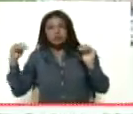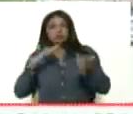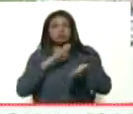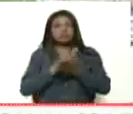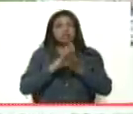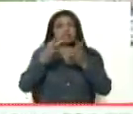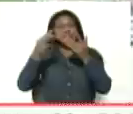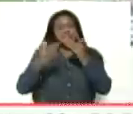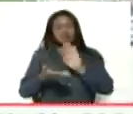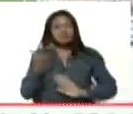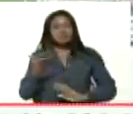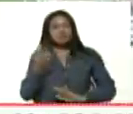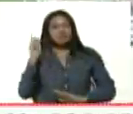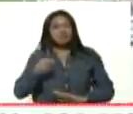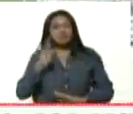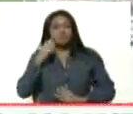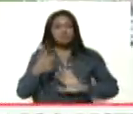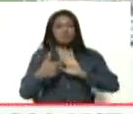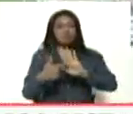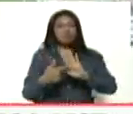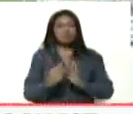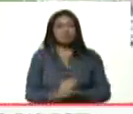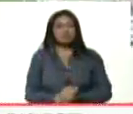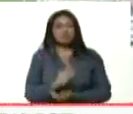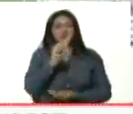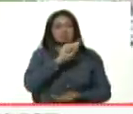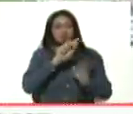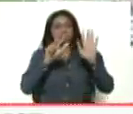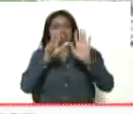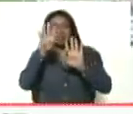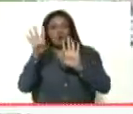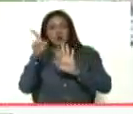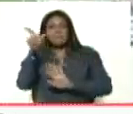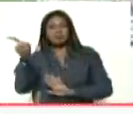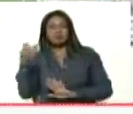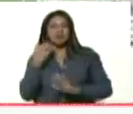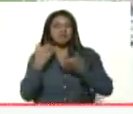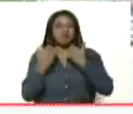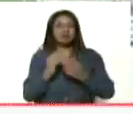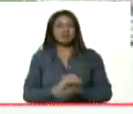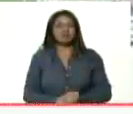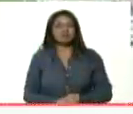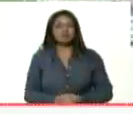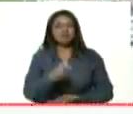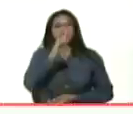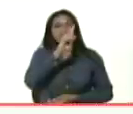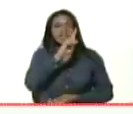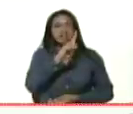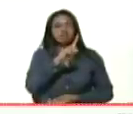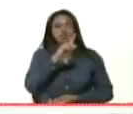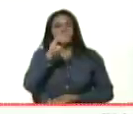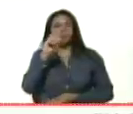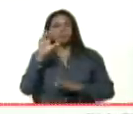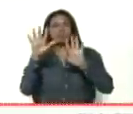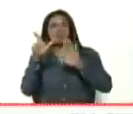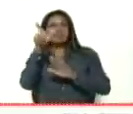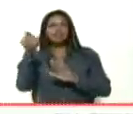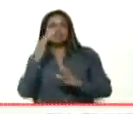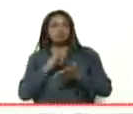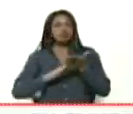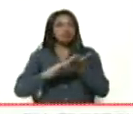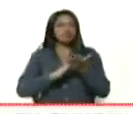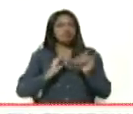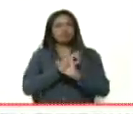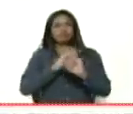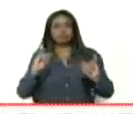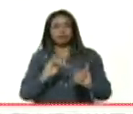Detalles importantes que debemos resaltar de estos 189 casos. 110 casos ya están recuperados.